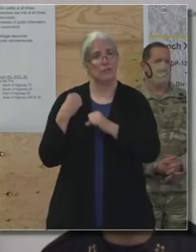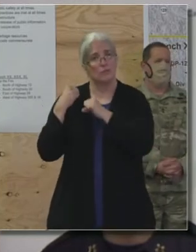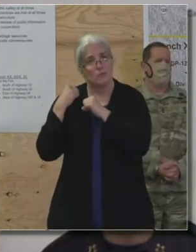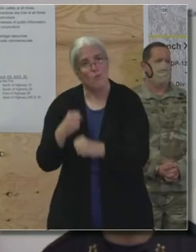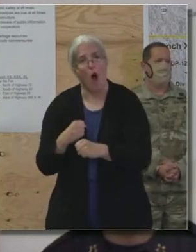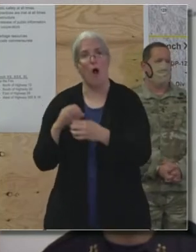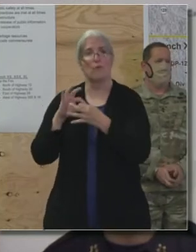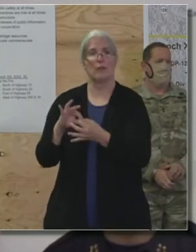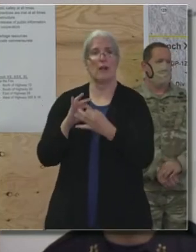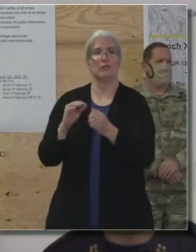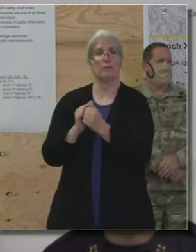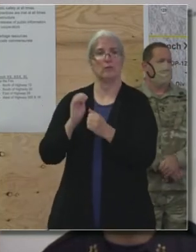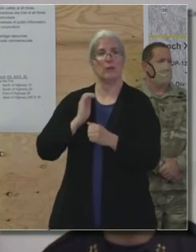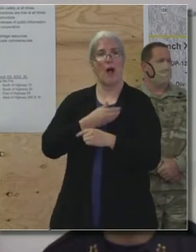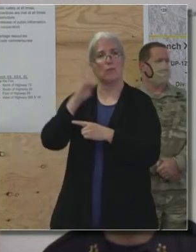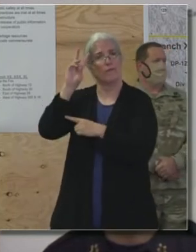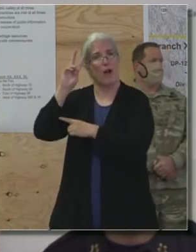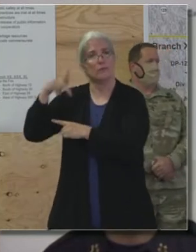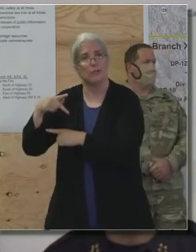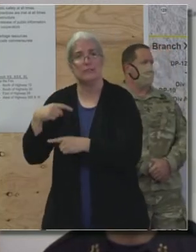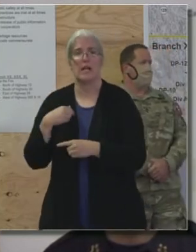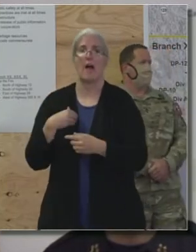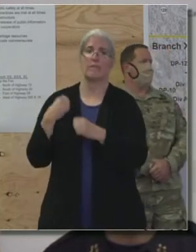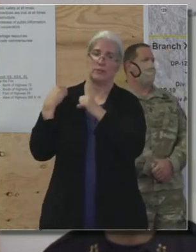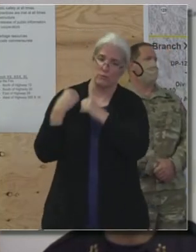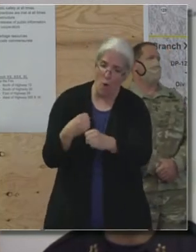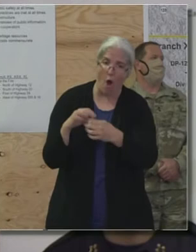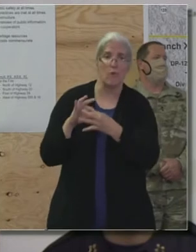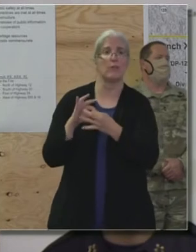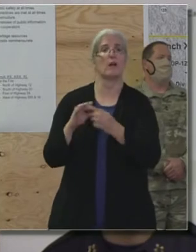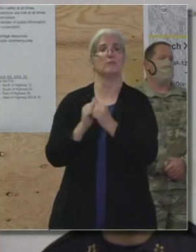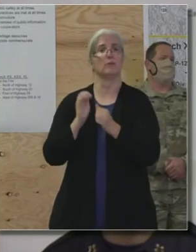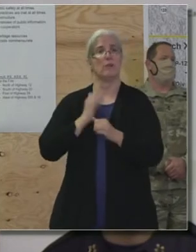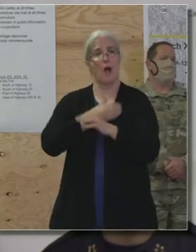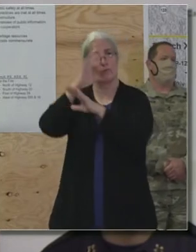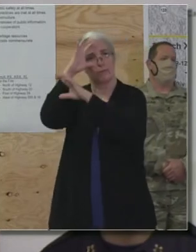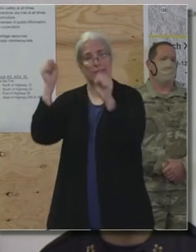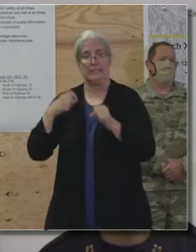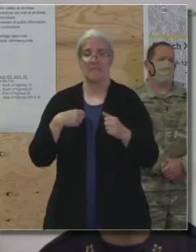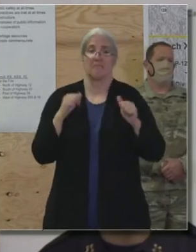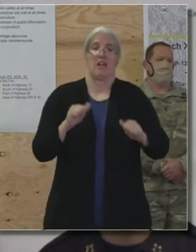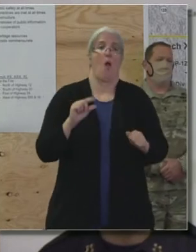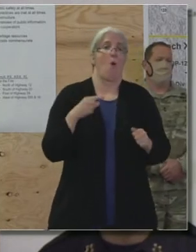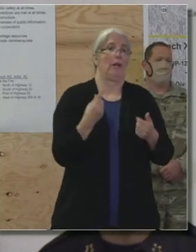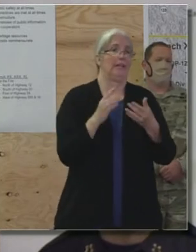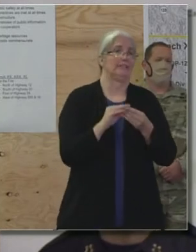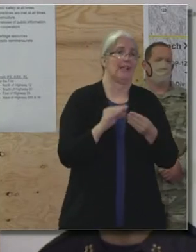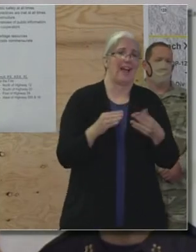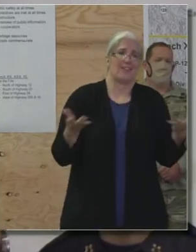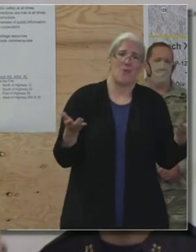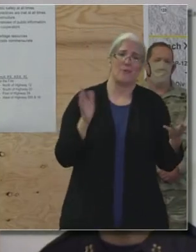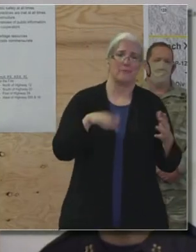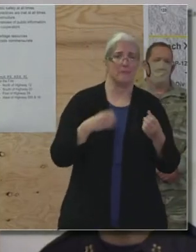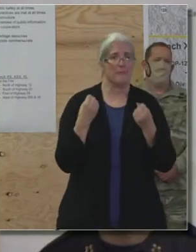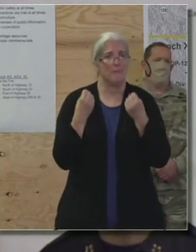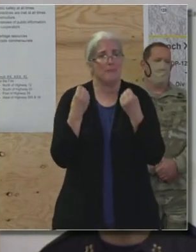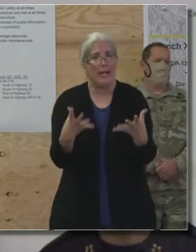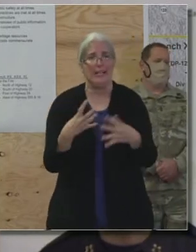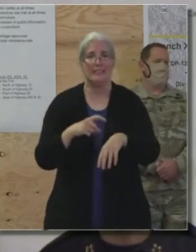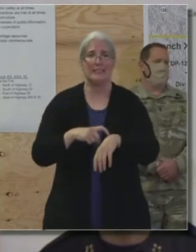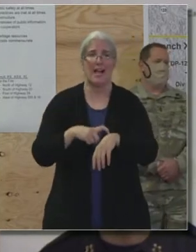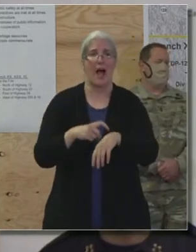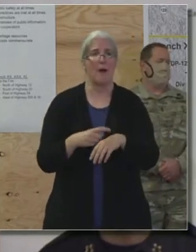buena relación con el presidente y solo puedo decir esto y lo digo y lo he dicho en muchas ocasiones no hay ni una llamada